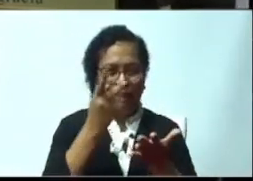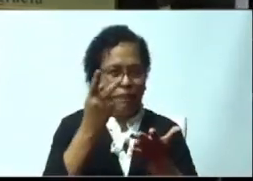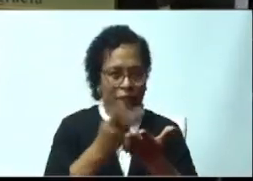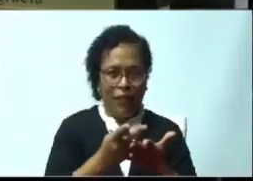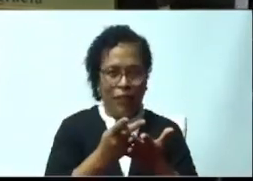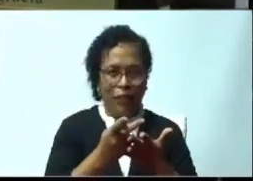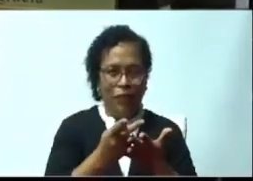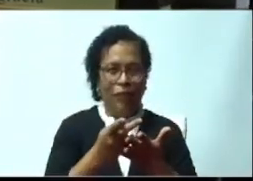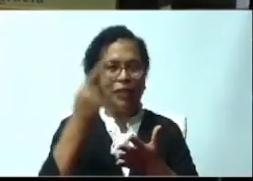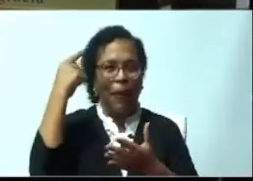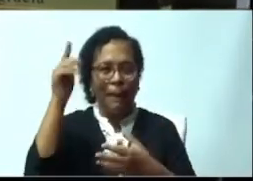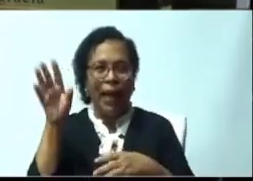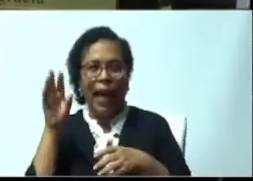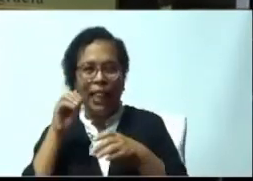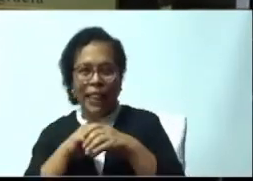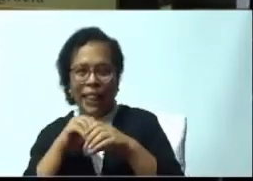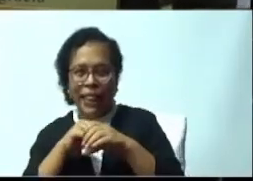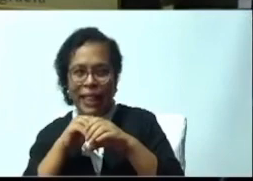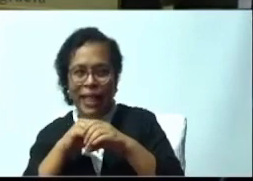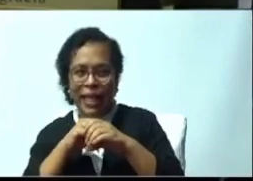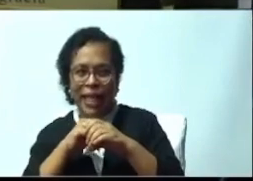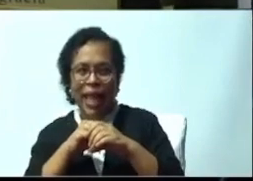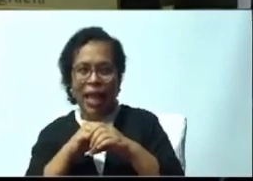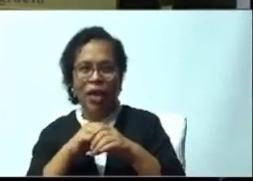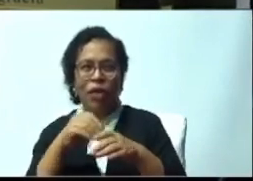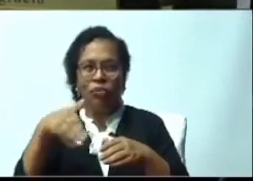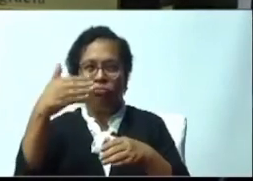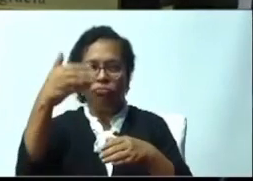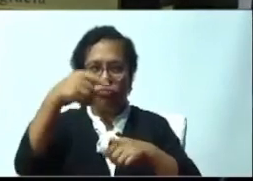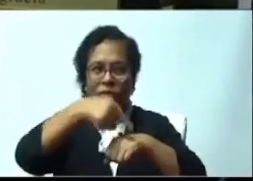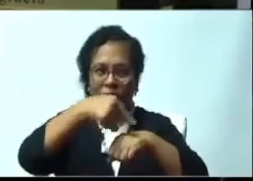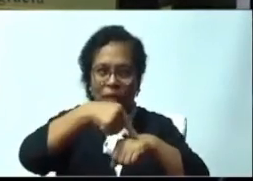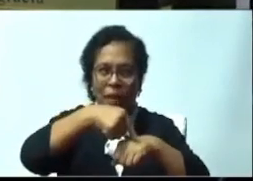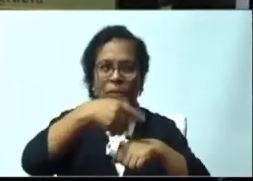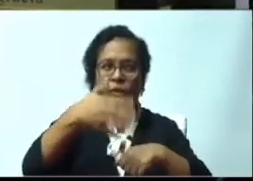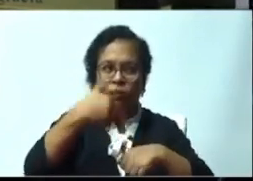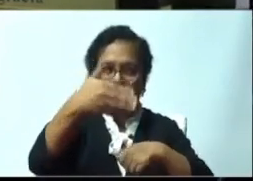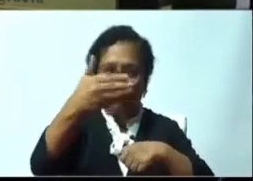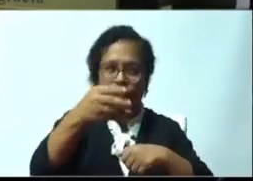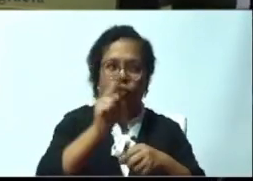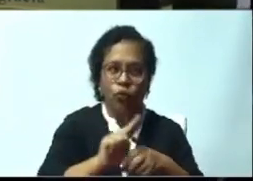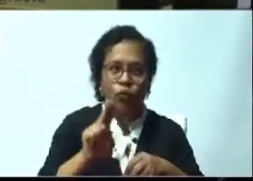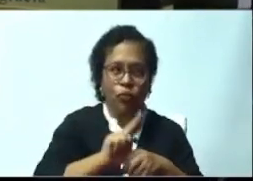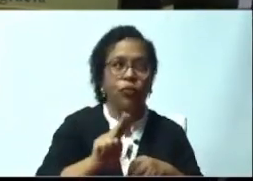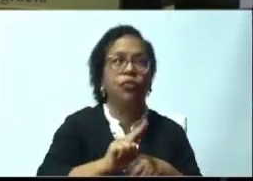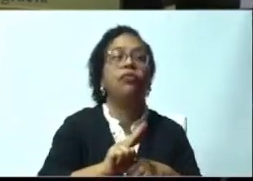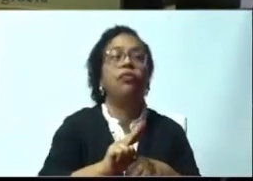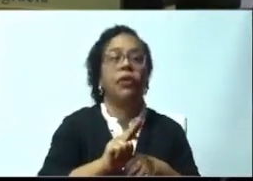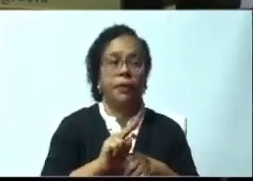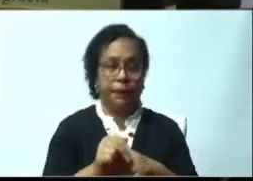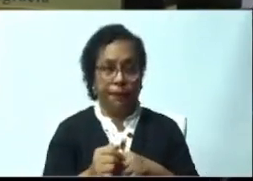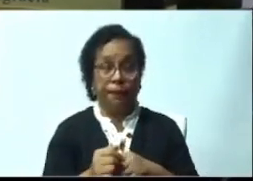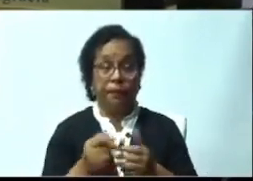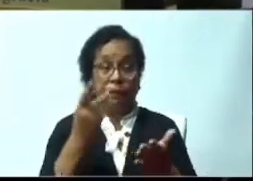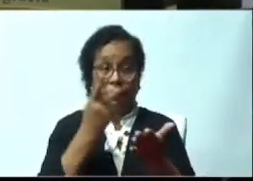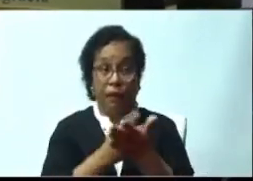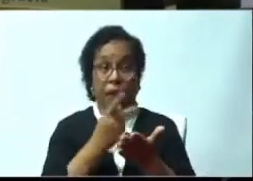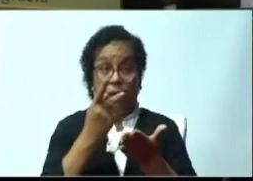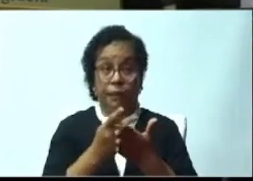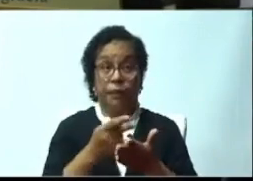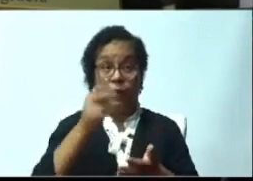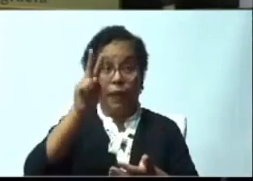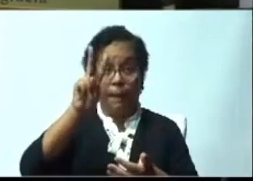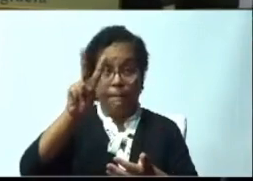los fideicomisos. En el caso específico del presupuesto, el 23%